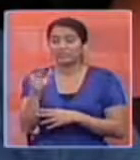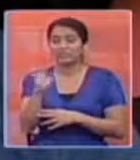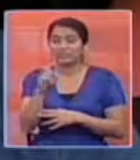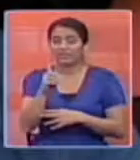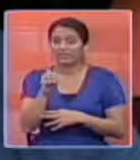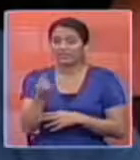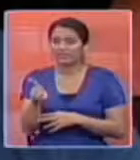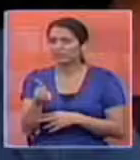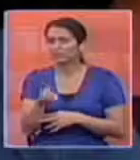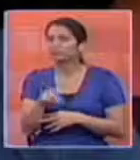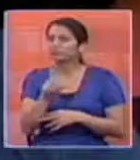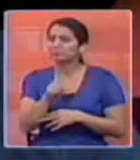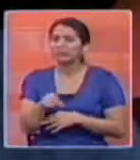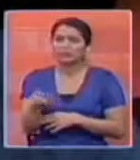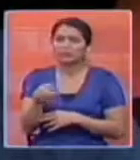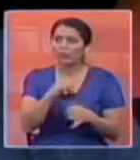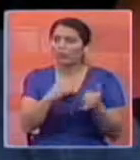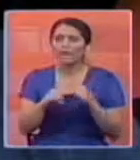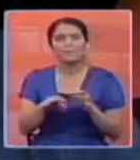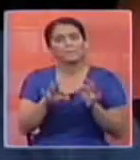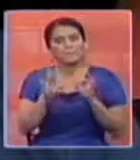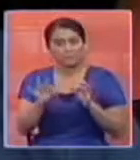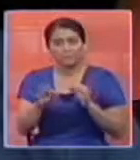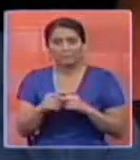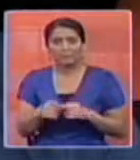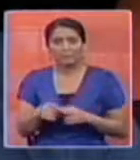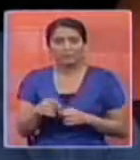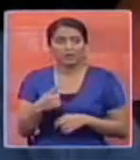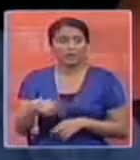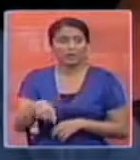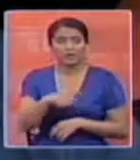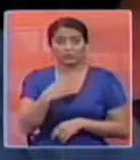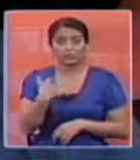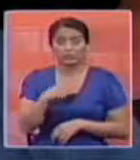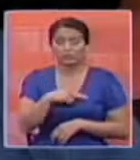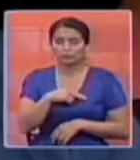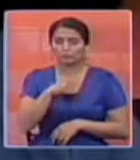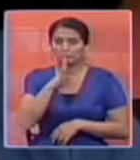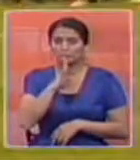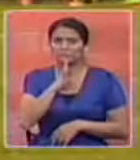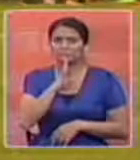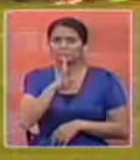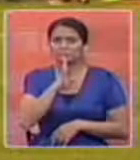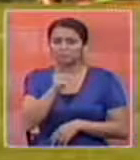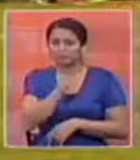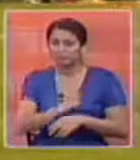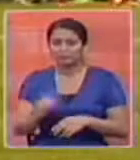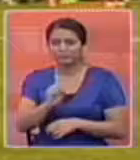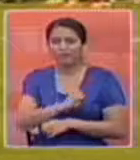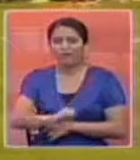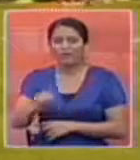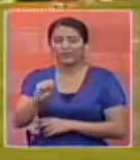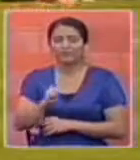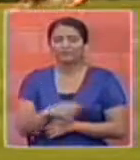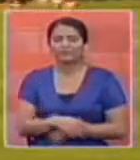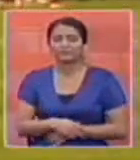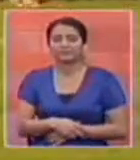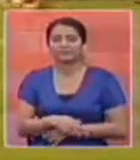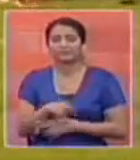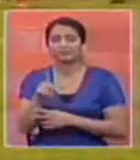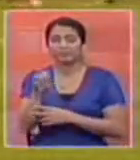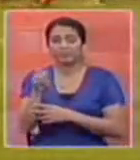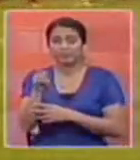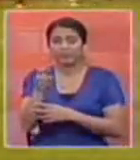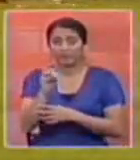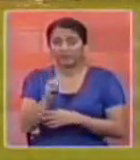tienen buenos jugadores, pero nosotros pudimos aguantar acá atrás y al contragolpe le hicimos los goles, ¿no? Pedro Quiñones y Fernando Gaiboro trabajan con